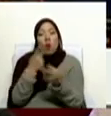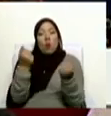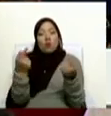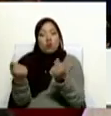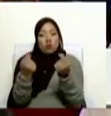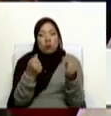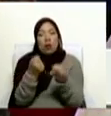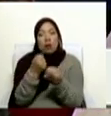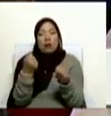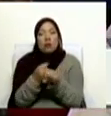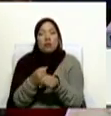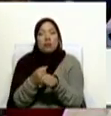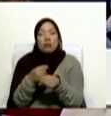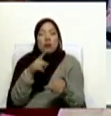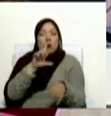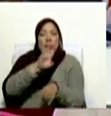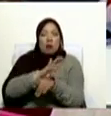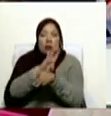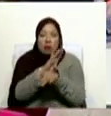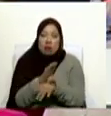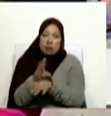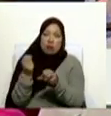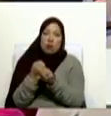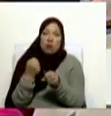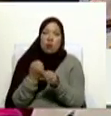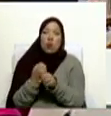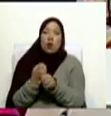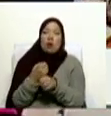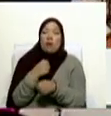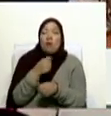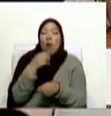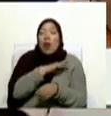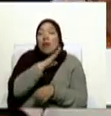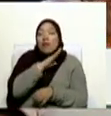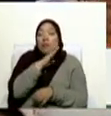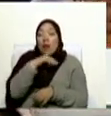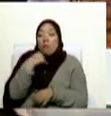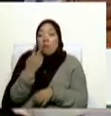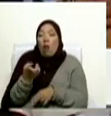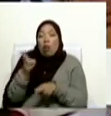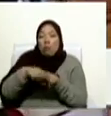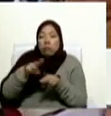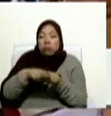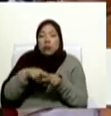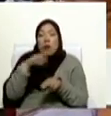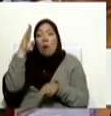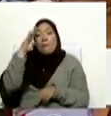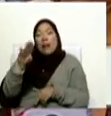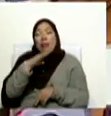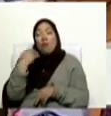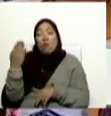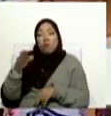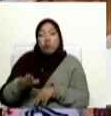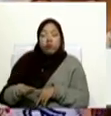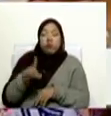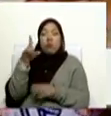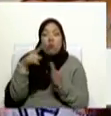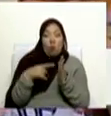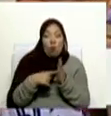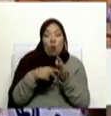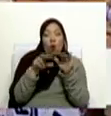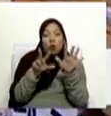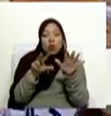hostigar y mantener el cerco la epidemia de vómito negro que merm la moral del ejército sitiados de